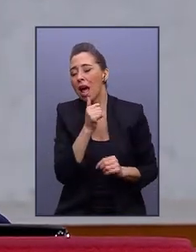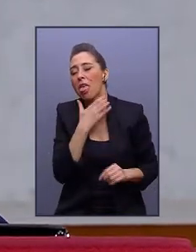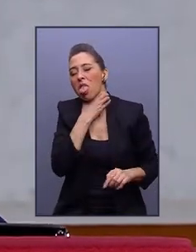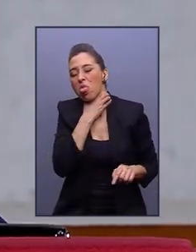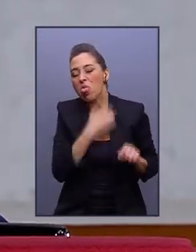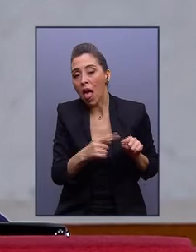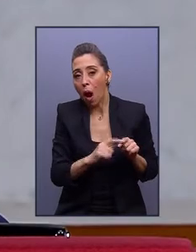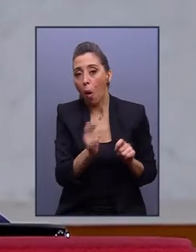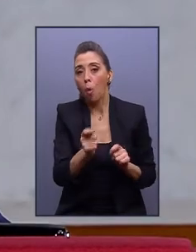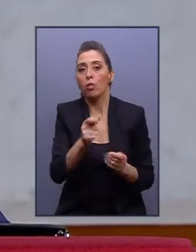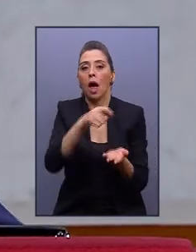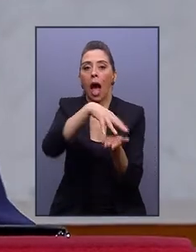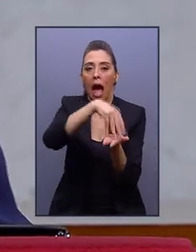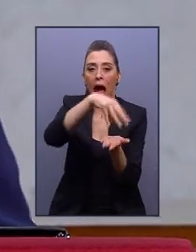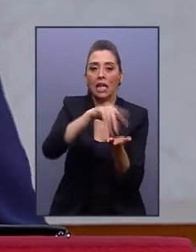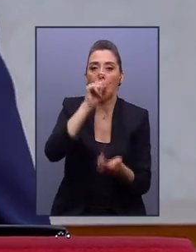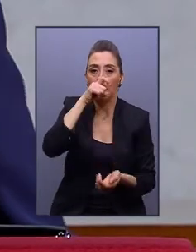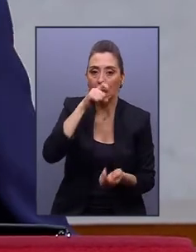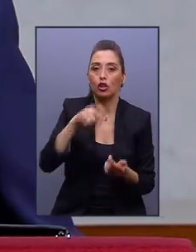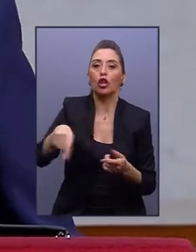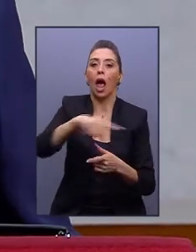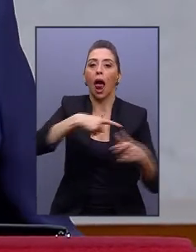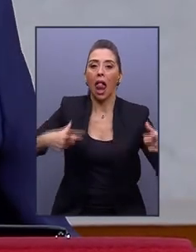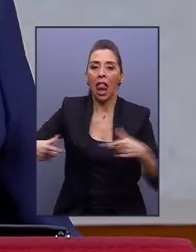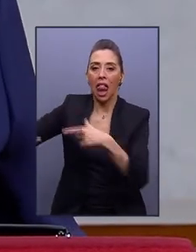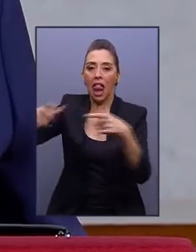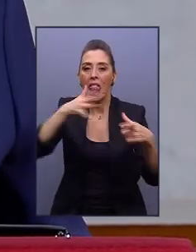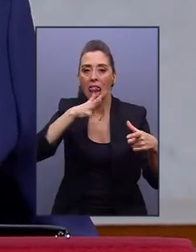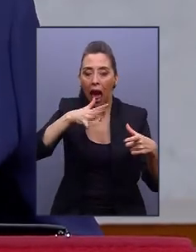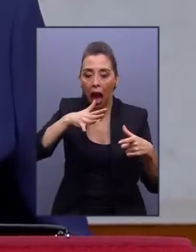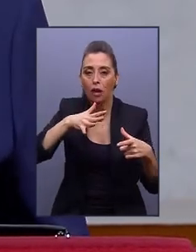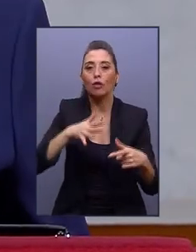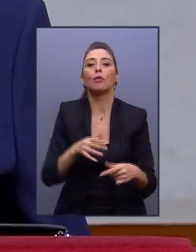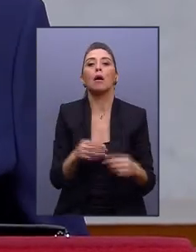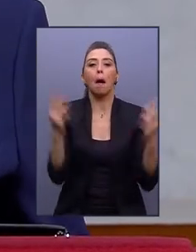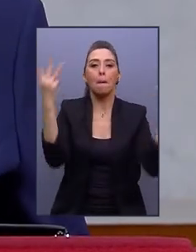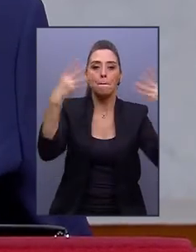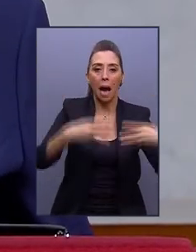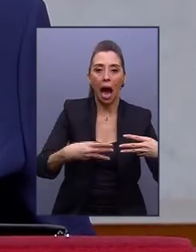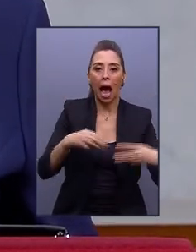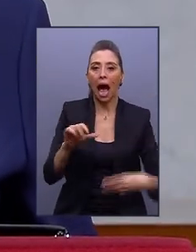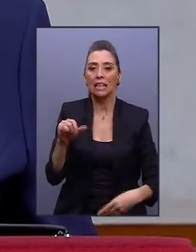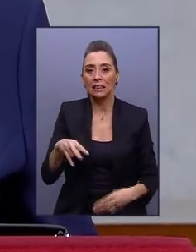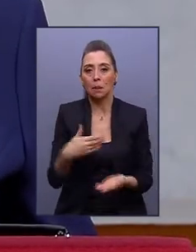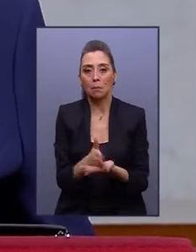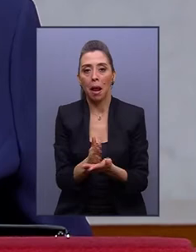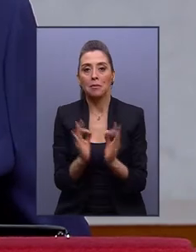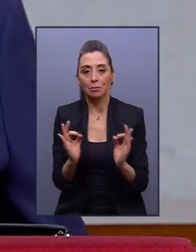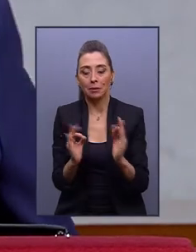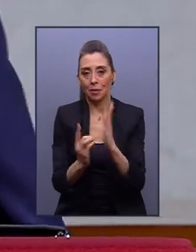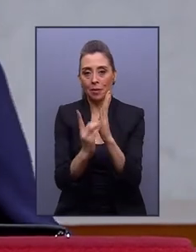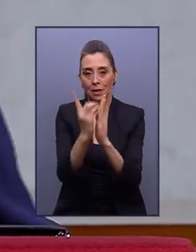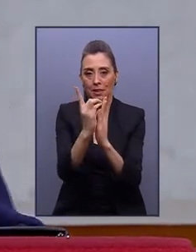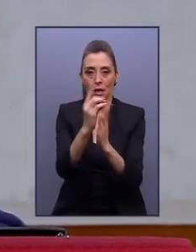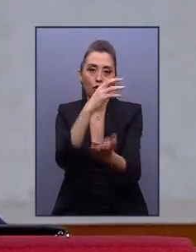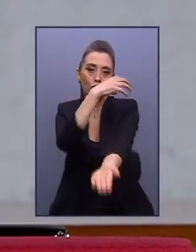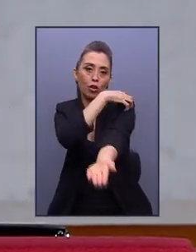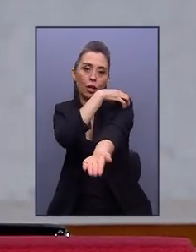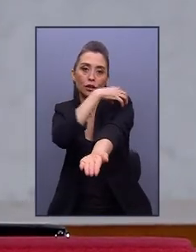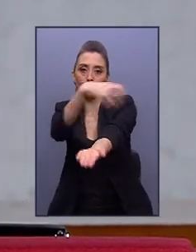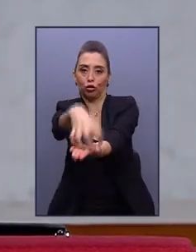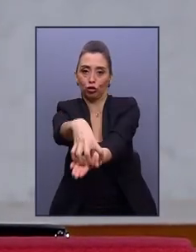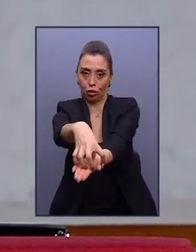Chile con las regiones de Arica y Parinacota, Los Lagos, Aysén y Magallanes. Y pusimos en marcha el Plan Especial de Desarrollo de Zonas